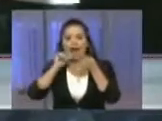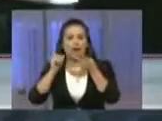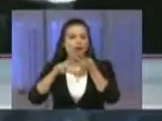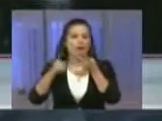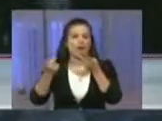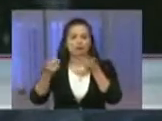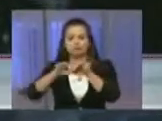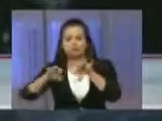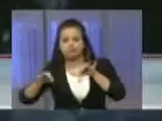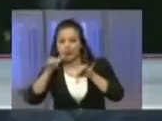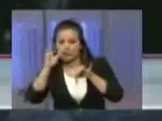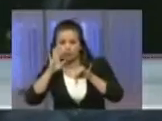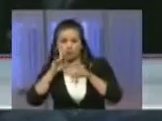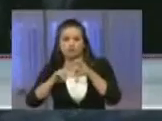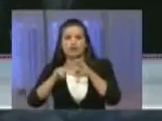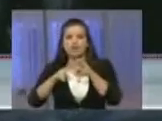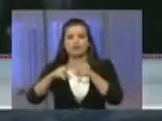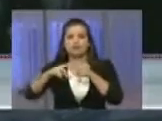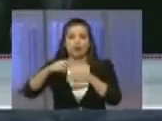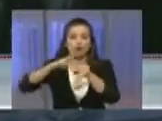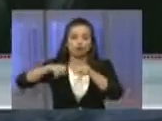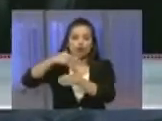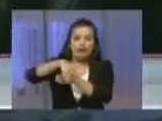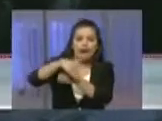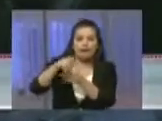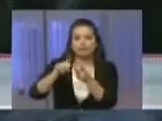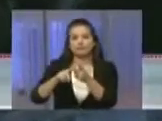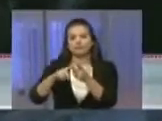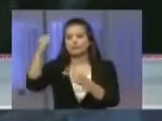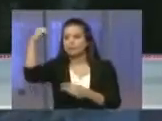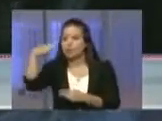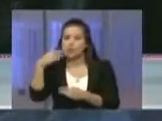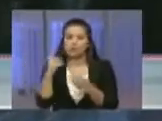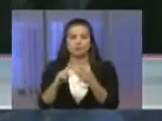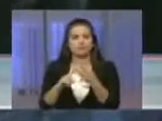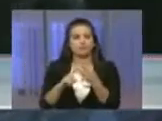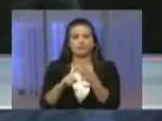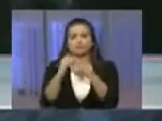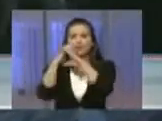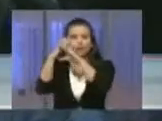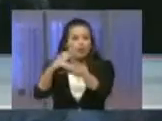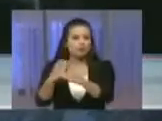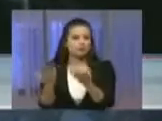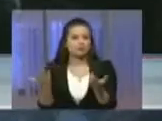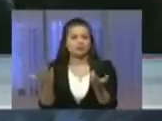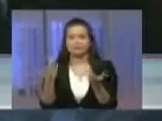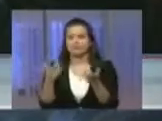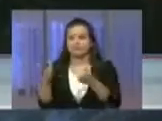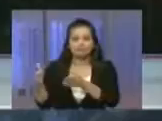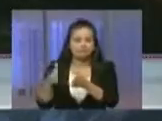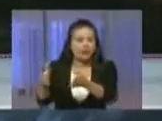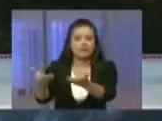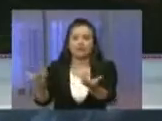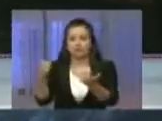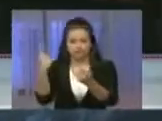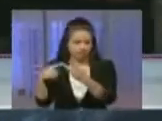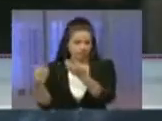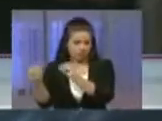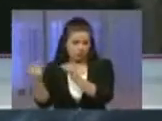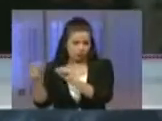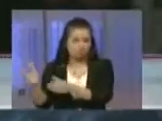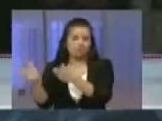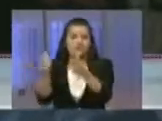agua problemas de acera problemas de cloaca de iluminación de transporte de vialidad está la mesa de